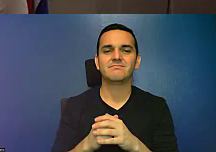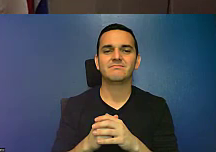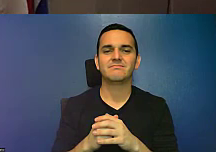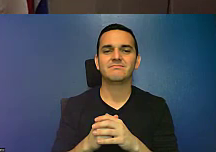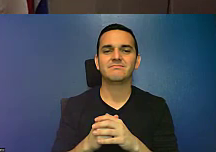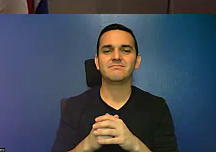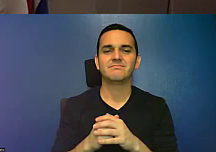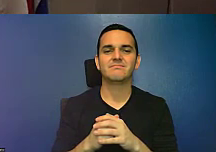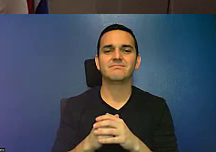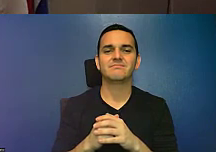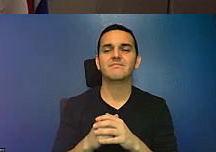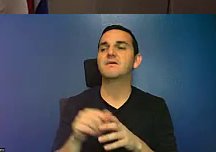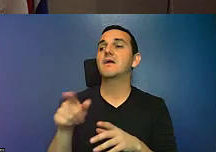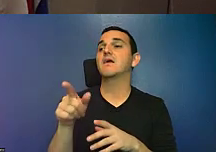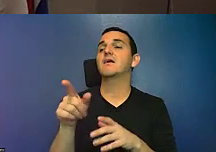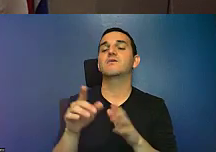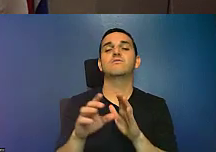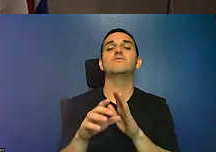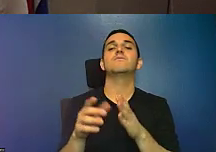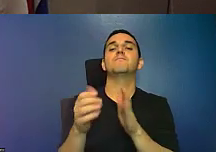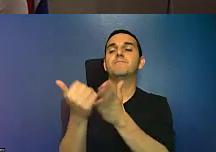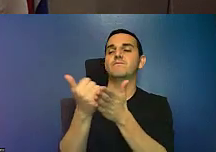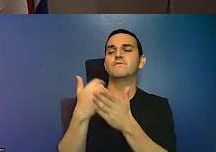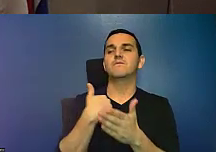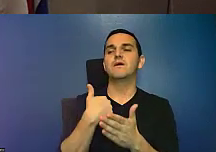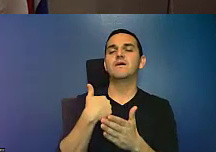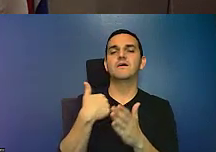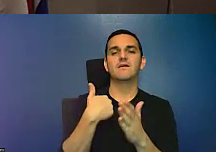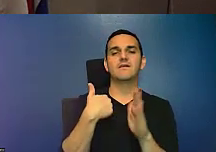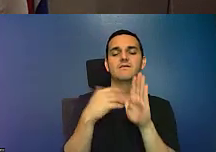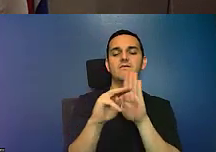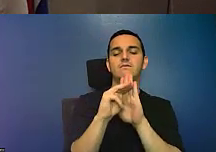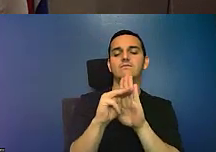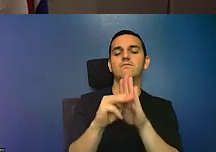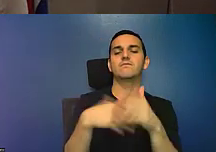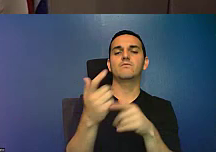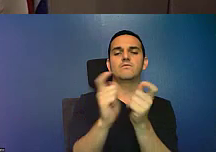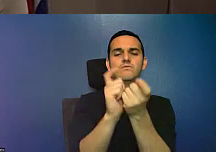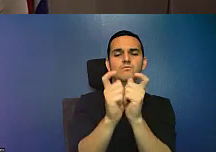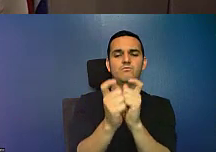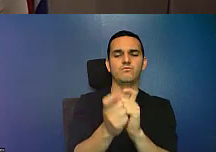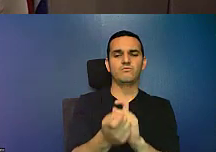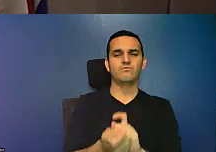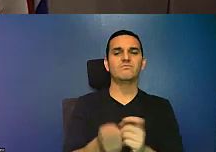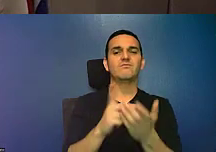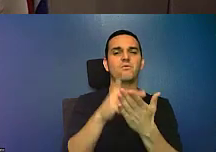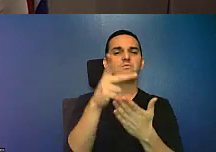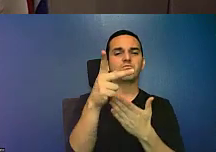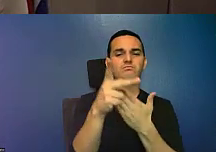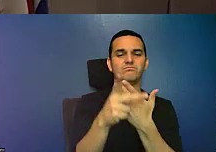obtenemos el modelo y lo programamos. La parte de programación viene a ser